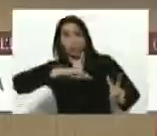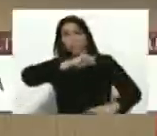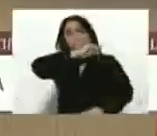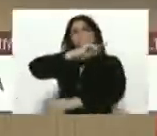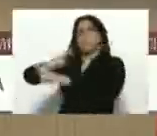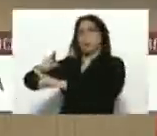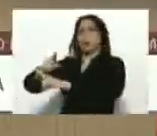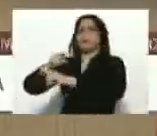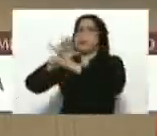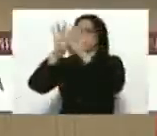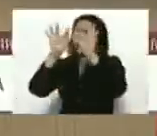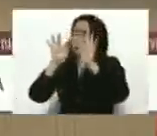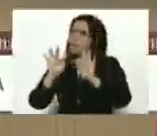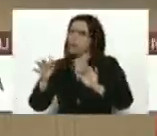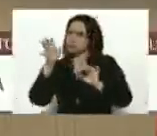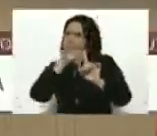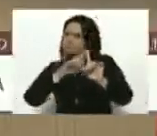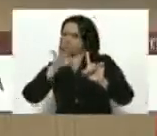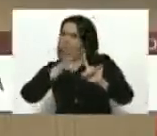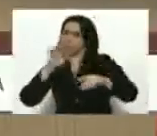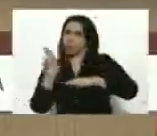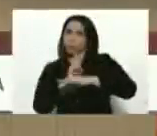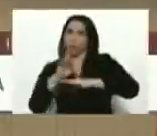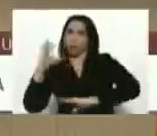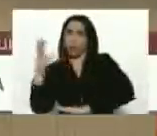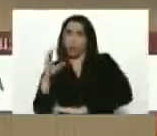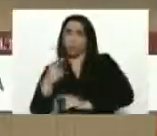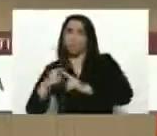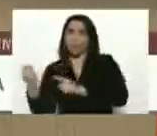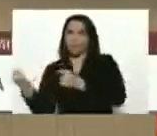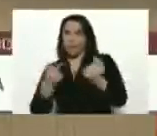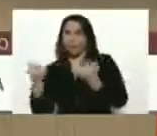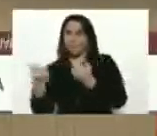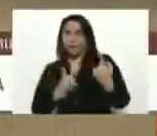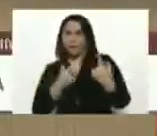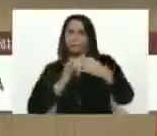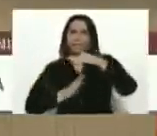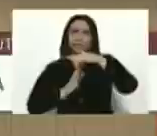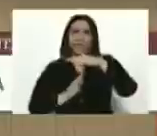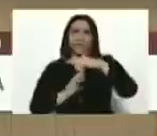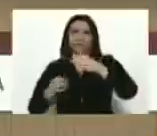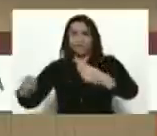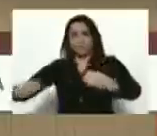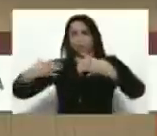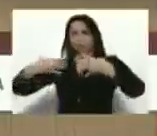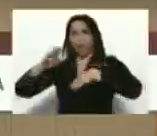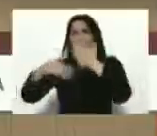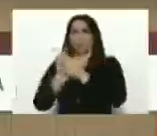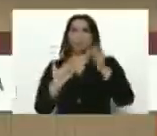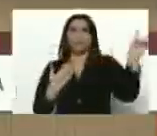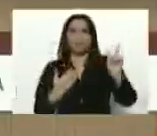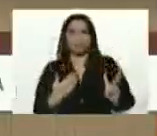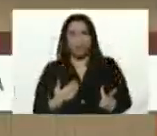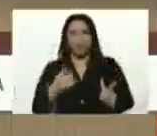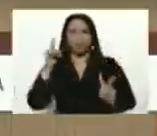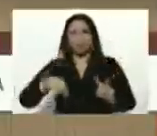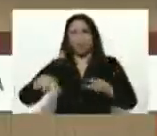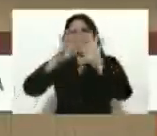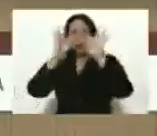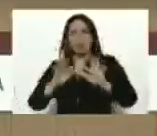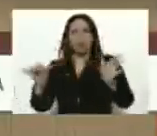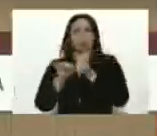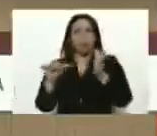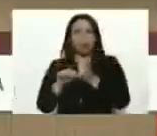denunciado los mecanismos perversos que han usado para enviar connacionales contagiados a Venezuela, los mecanismos donde